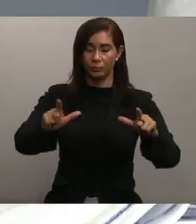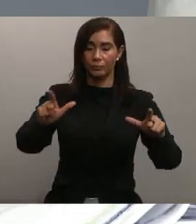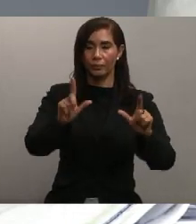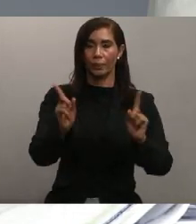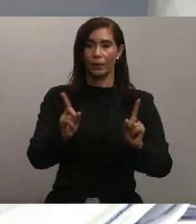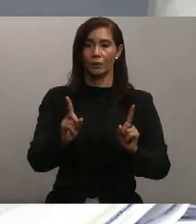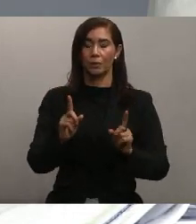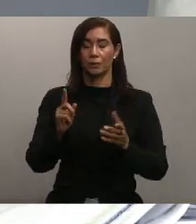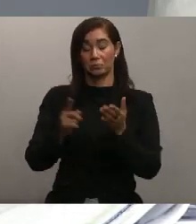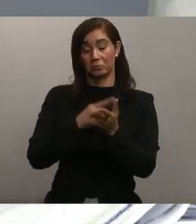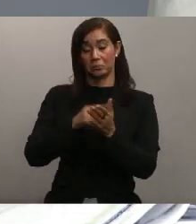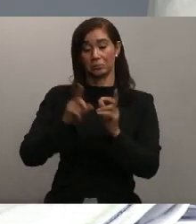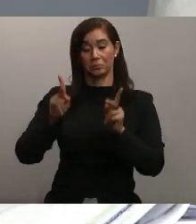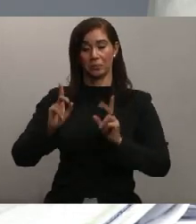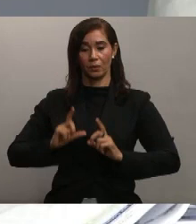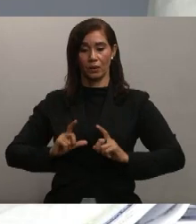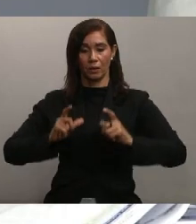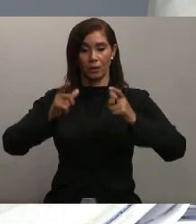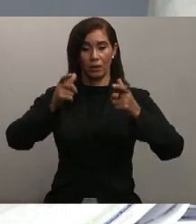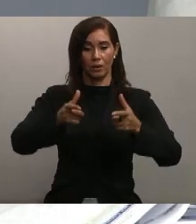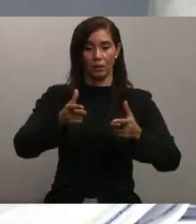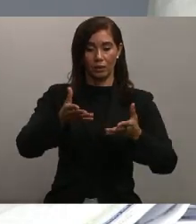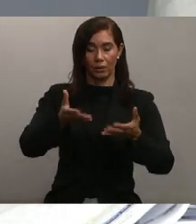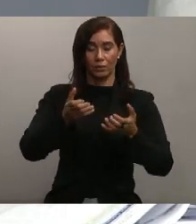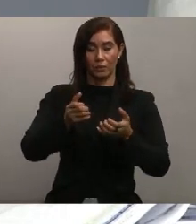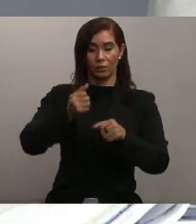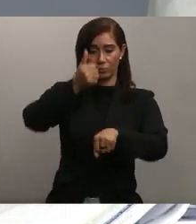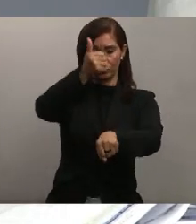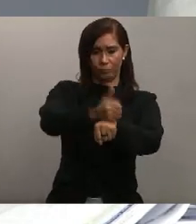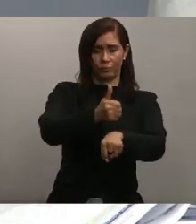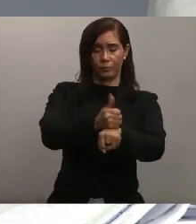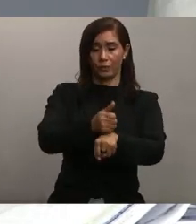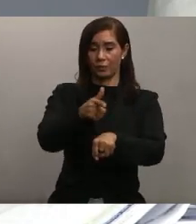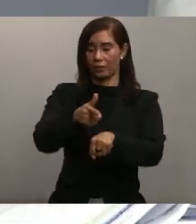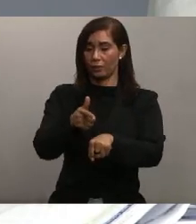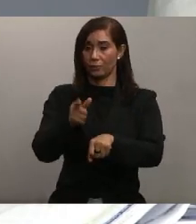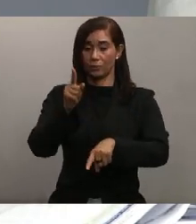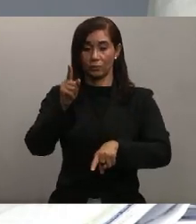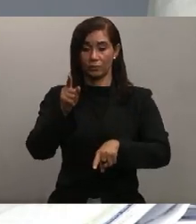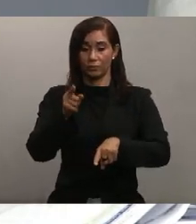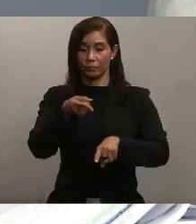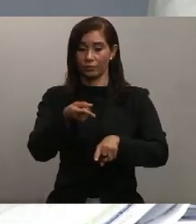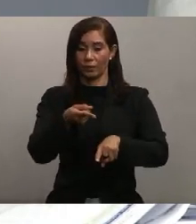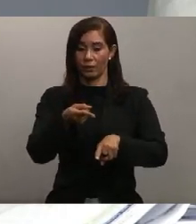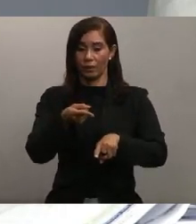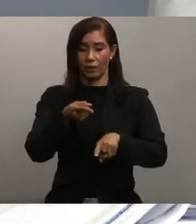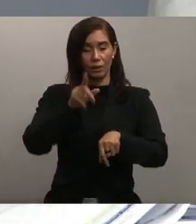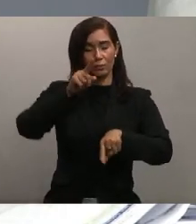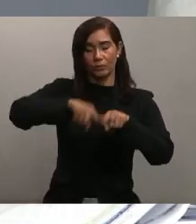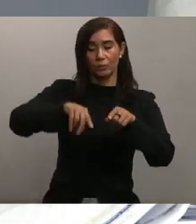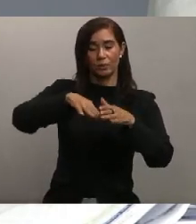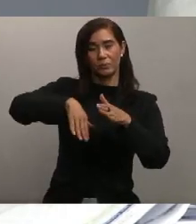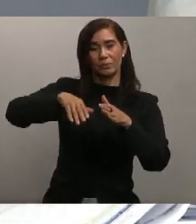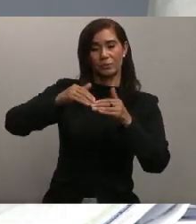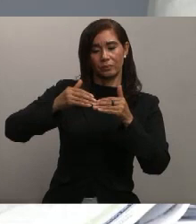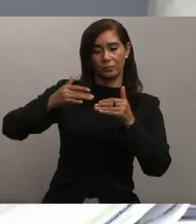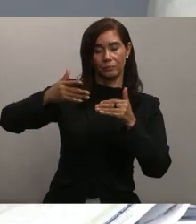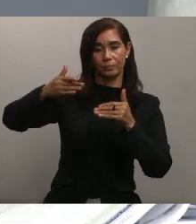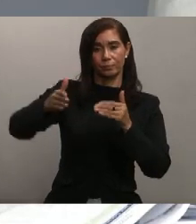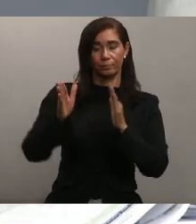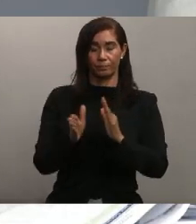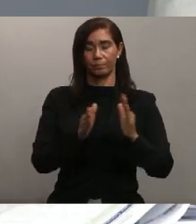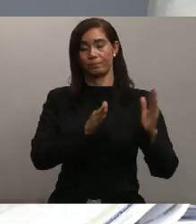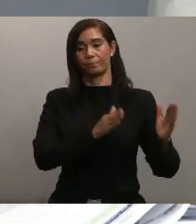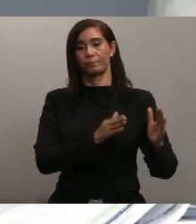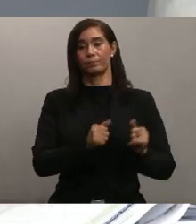que quieren ponerla en lugares que no son apropiados y eso pues dilata los procesos. De manera